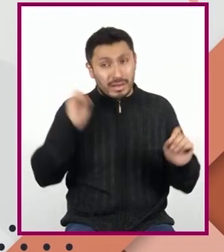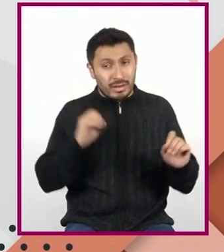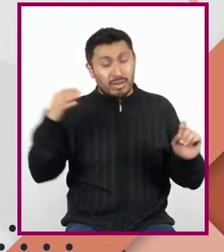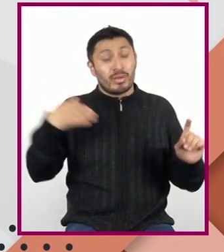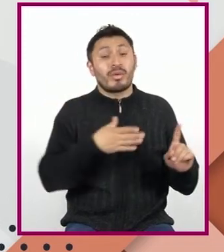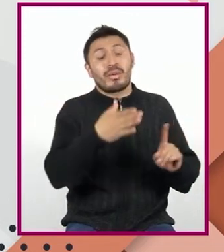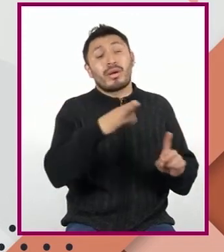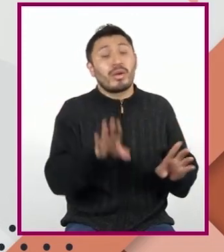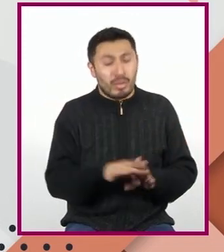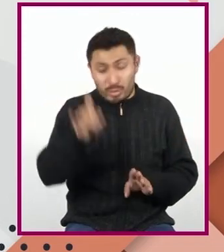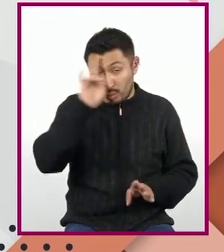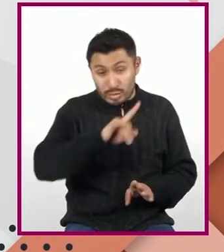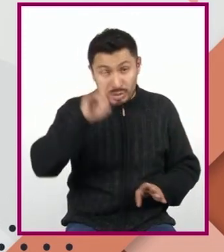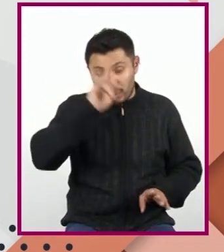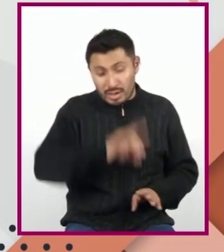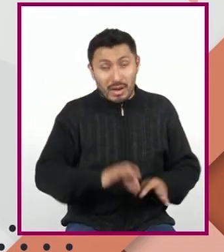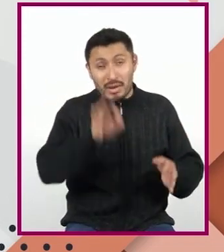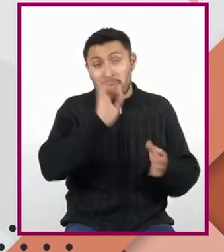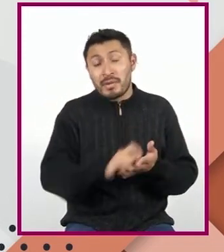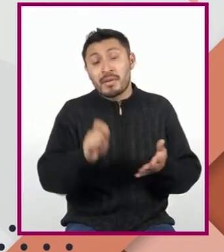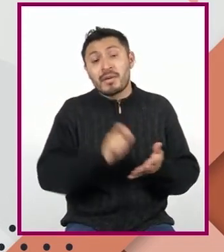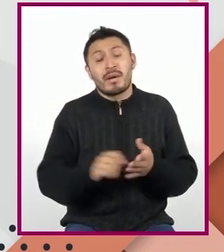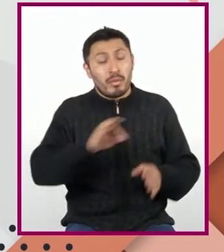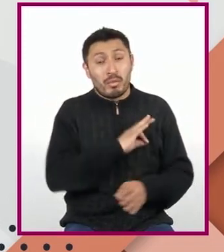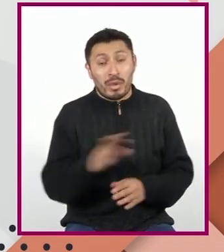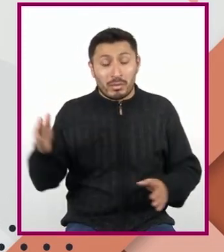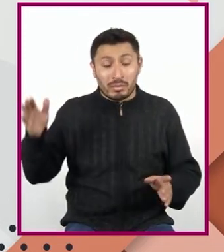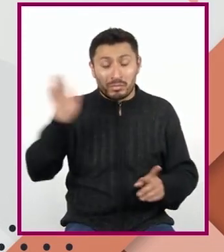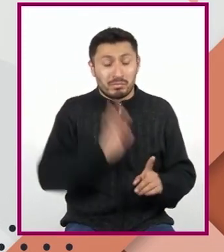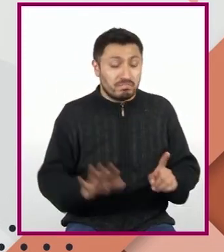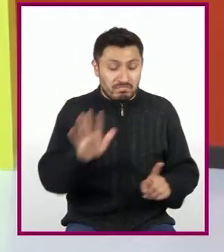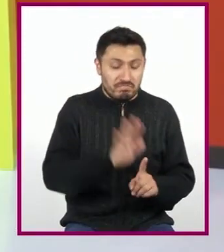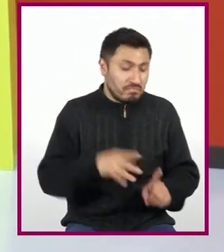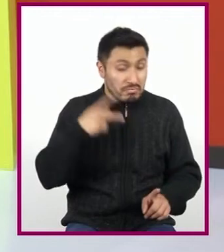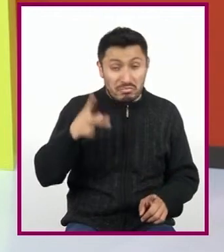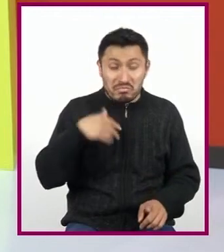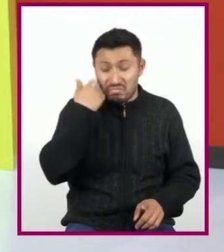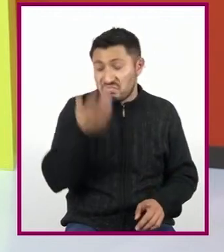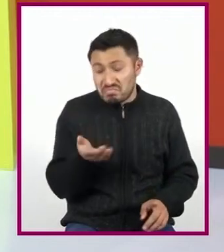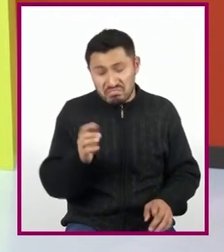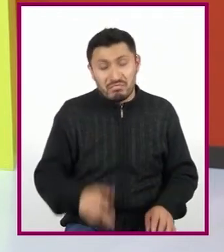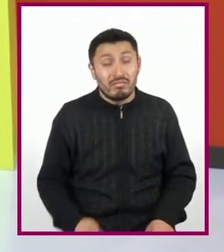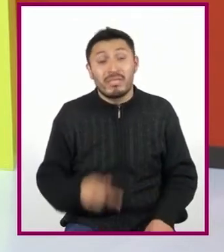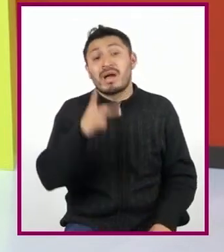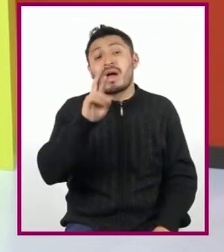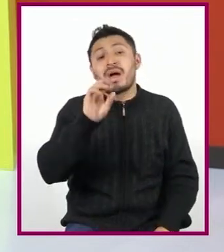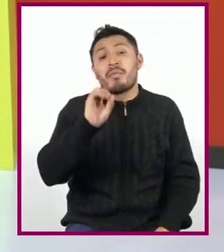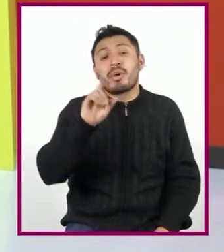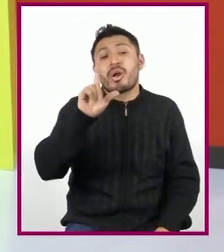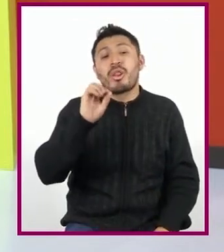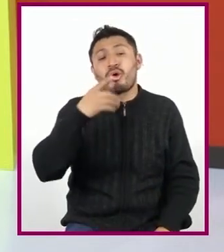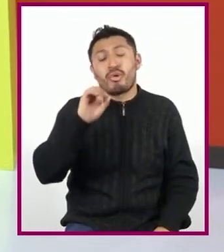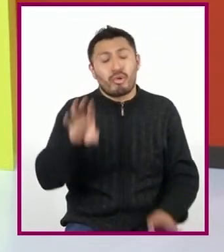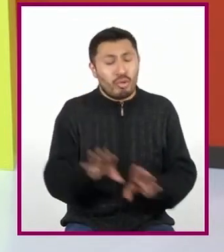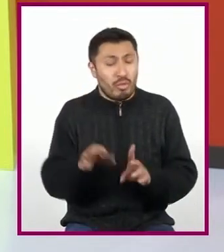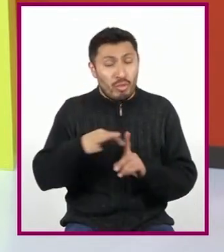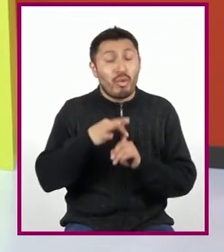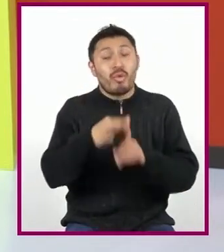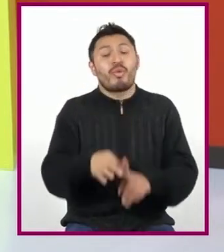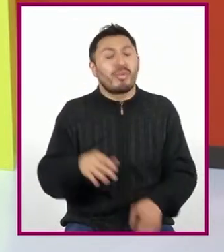el prologuista quiere llamar nuestra atención sobre la autora y sus habilidades como escritora. También en la